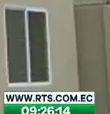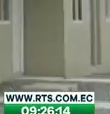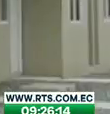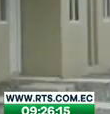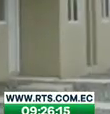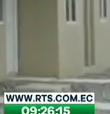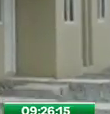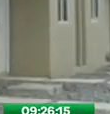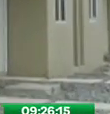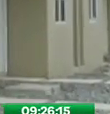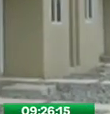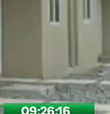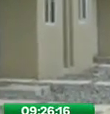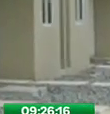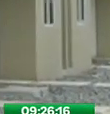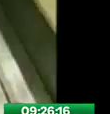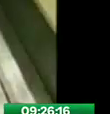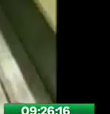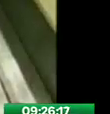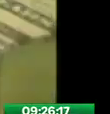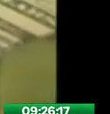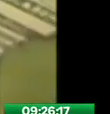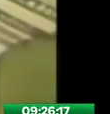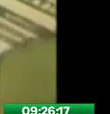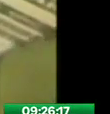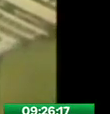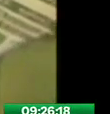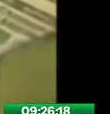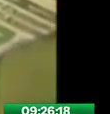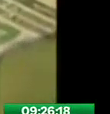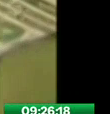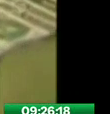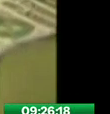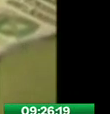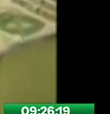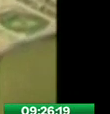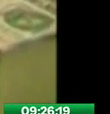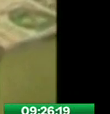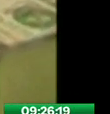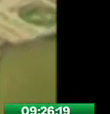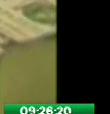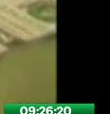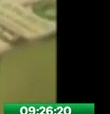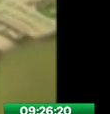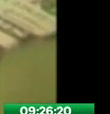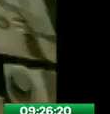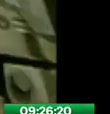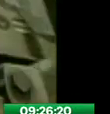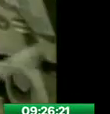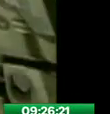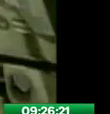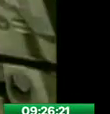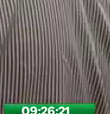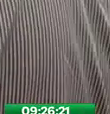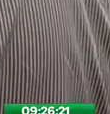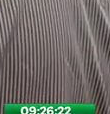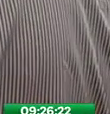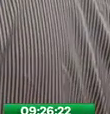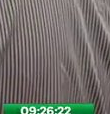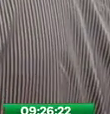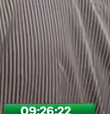los sueños agrega cuyos fondos salen de los mismos aportes de aproximadamente 4 millones de afiliados